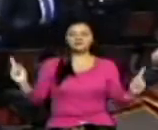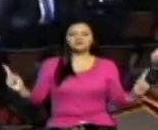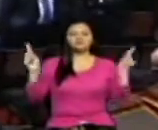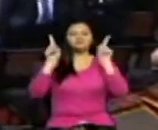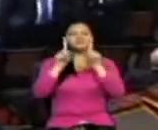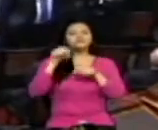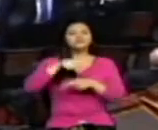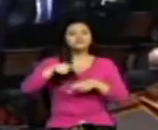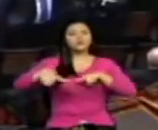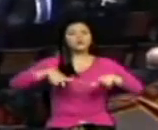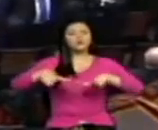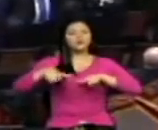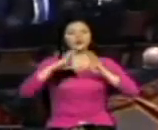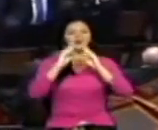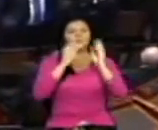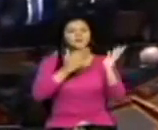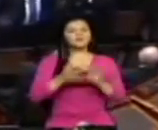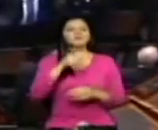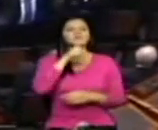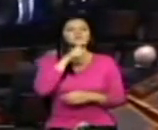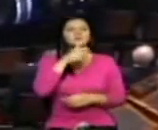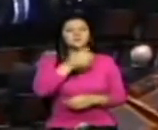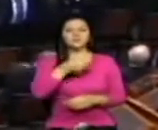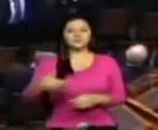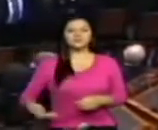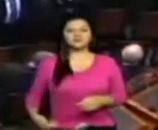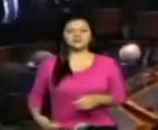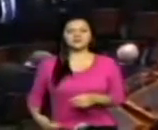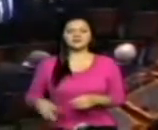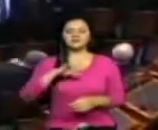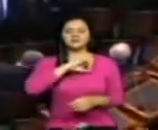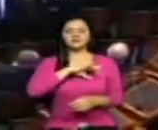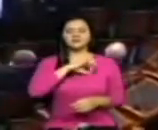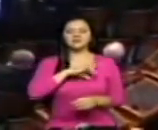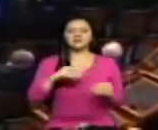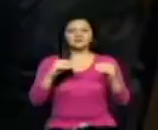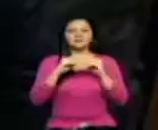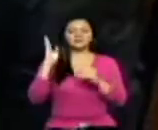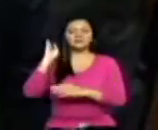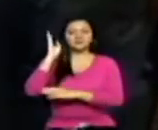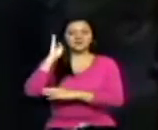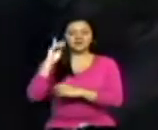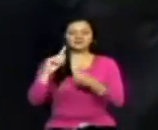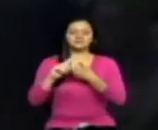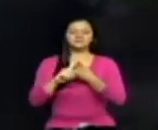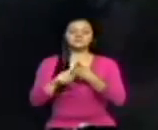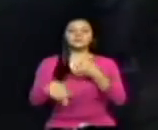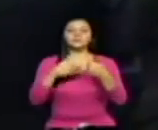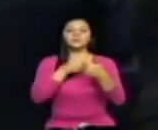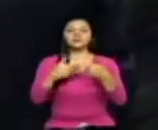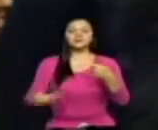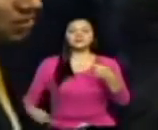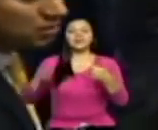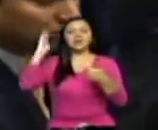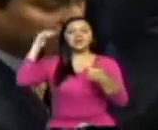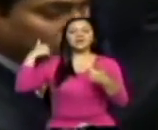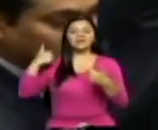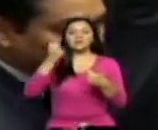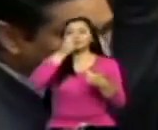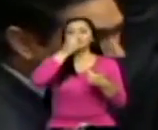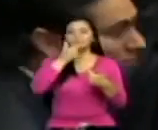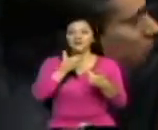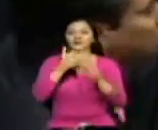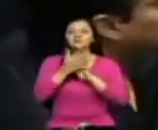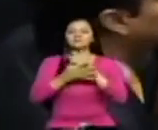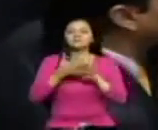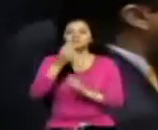hasta este evento la presidenta de Chile, Michelle Bachelet, el presidente de Argentina, Mauricio Macri.